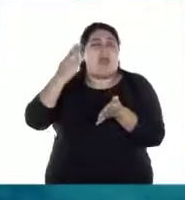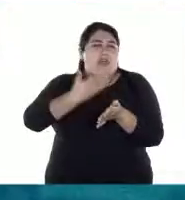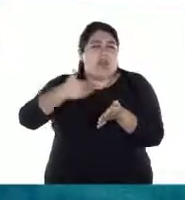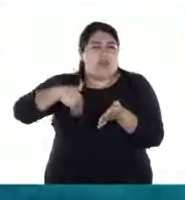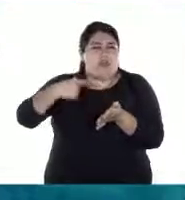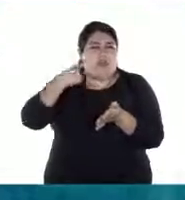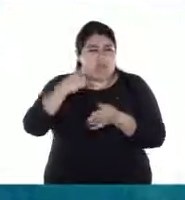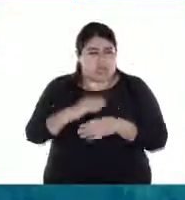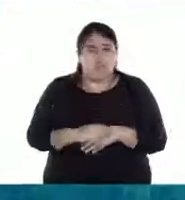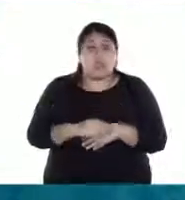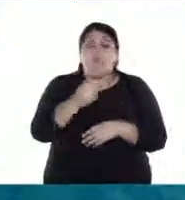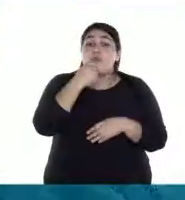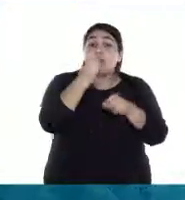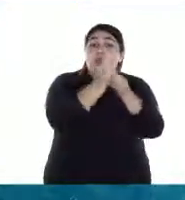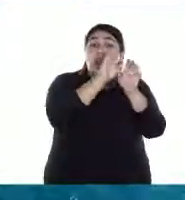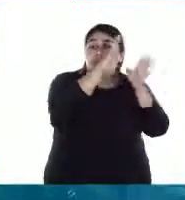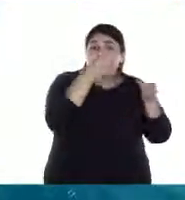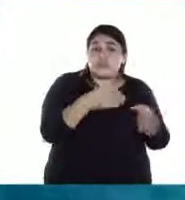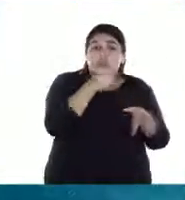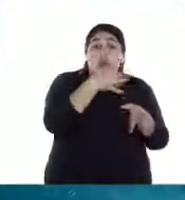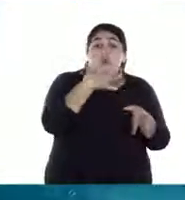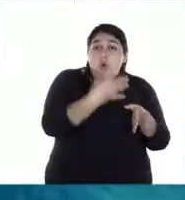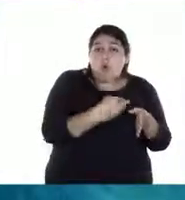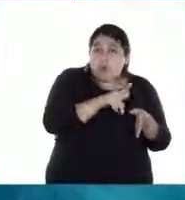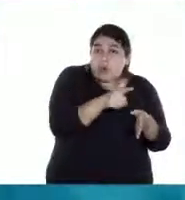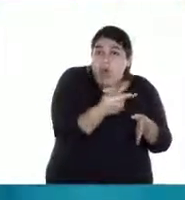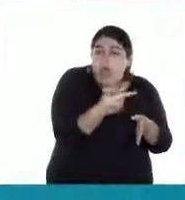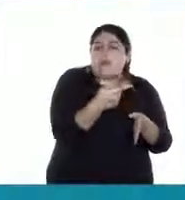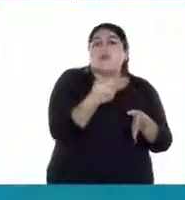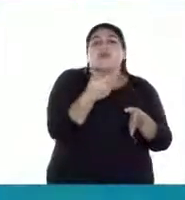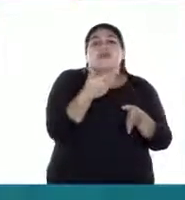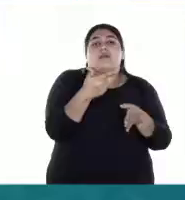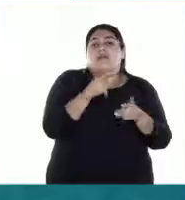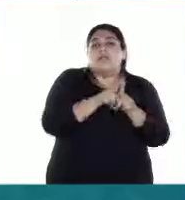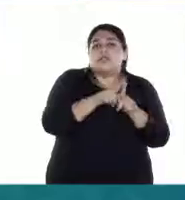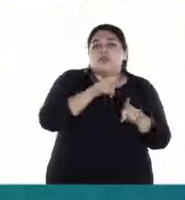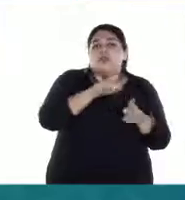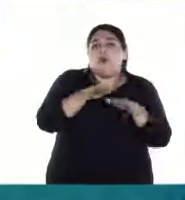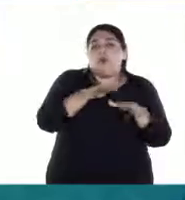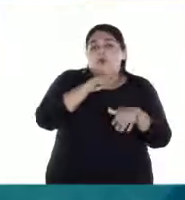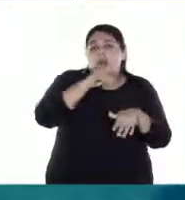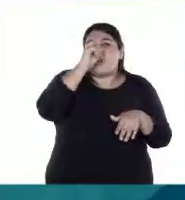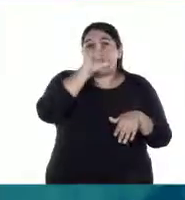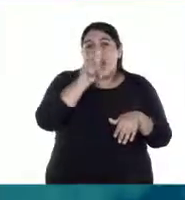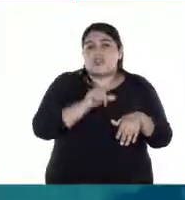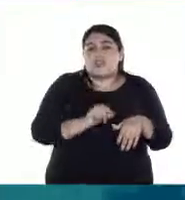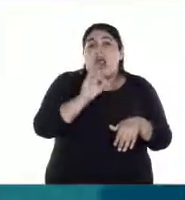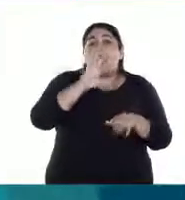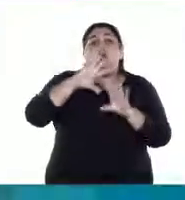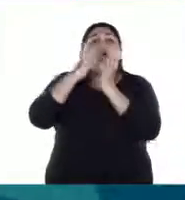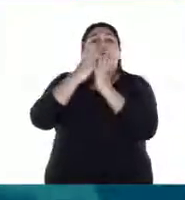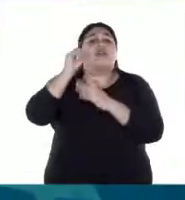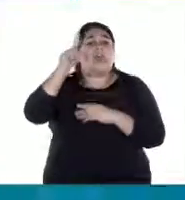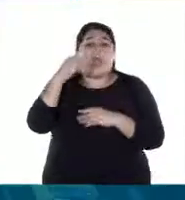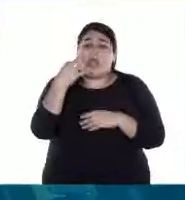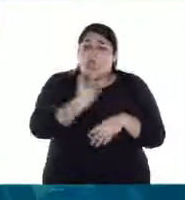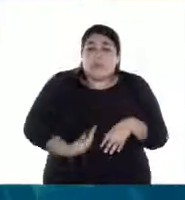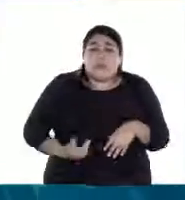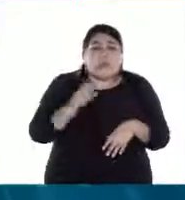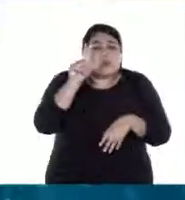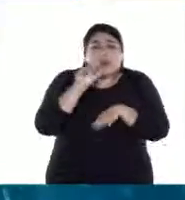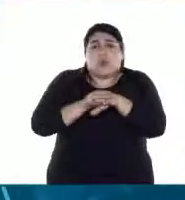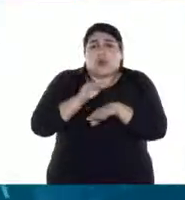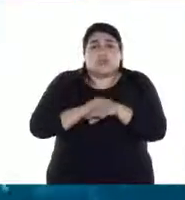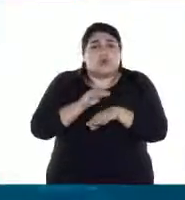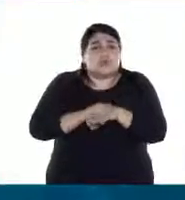Si uno de los laboratorios, por ejemplo, incumple, como ocurre a nivel nacional e internacional, el Estado tendrá que ir a los juzgados de